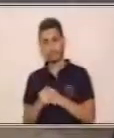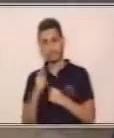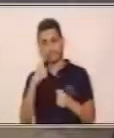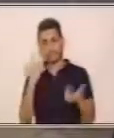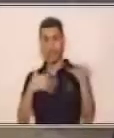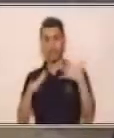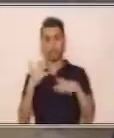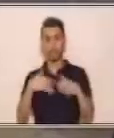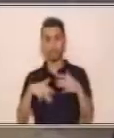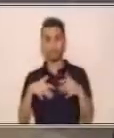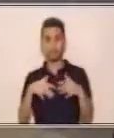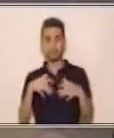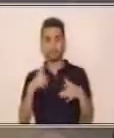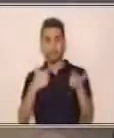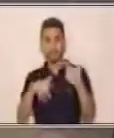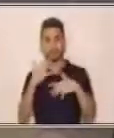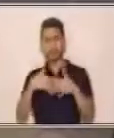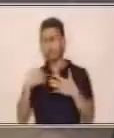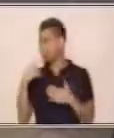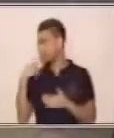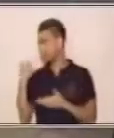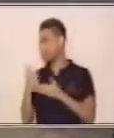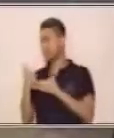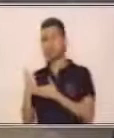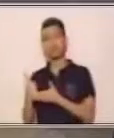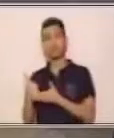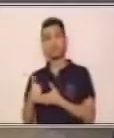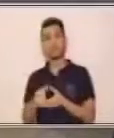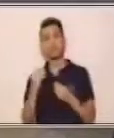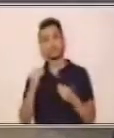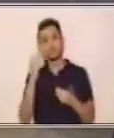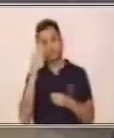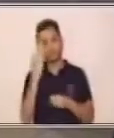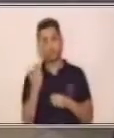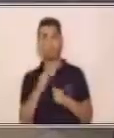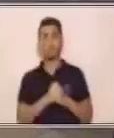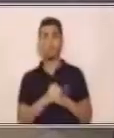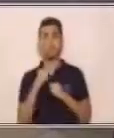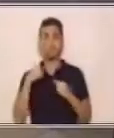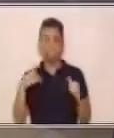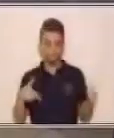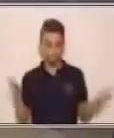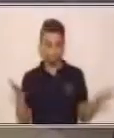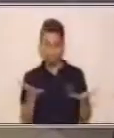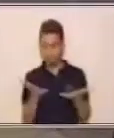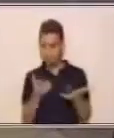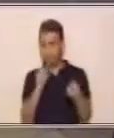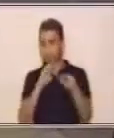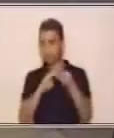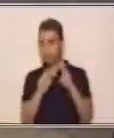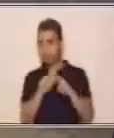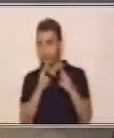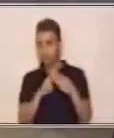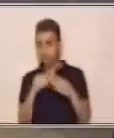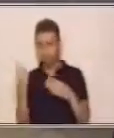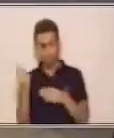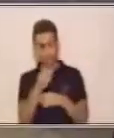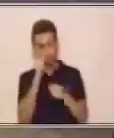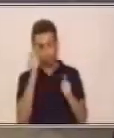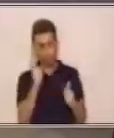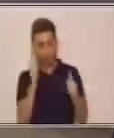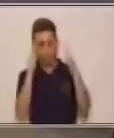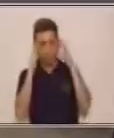lenguaje de señas, en la traducción del lenguaje de señas. Así que vamos a entrar de lleno al tema de matemática, todos a poner